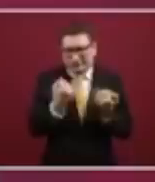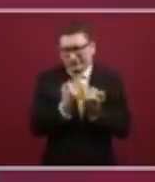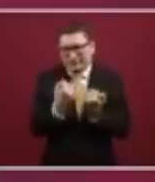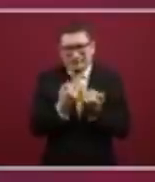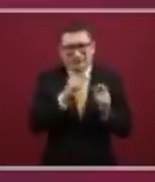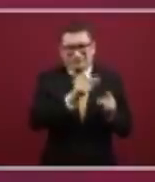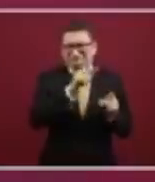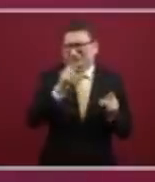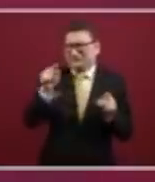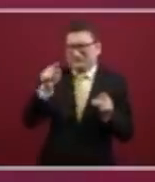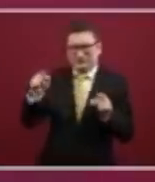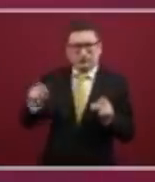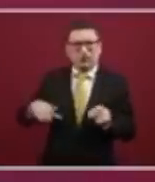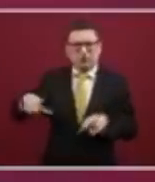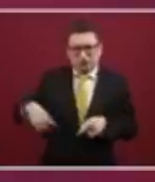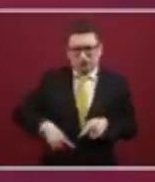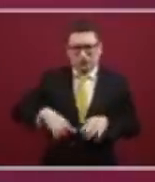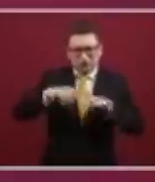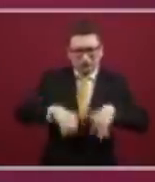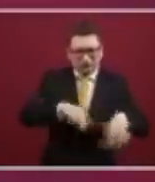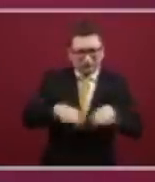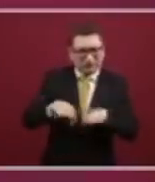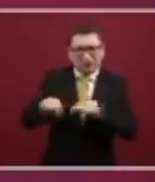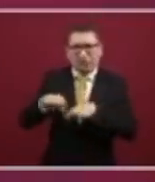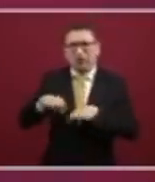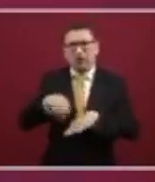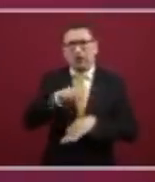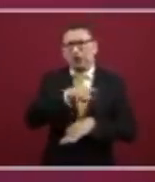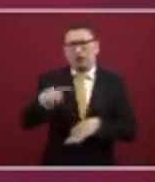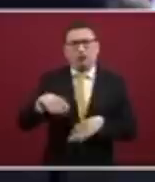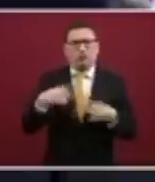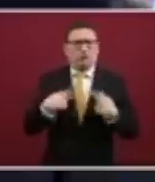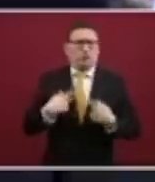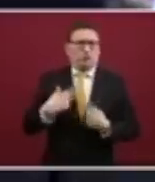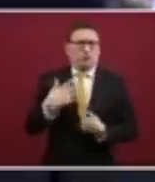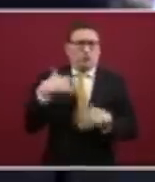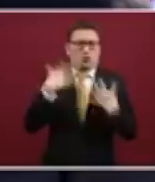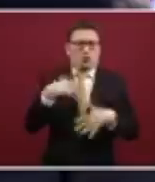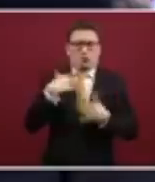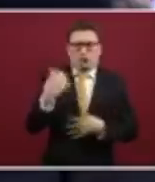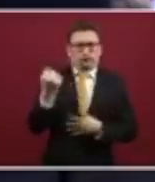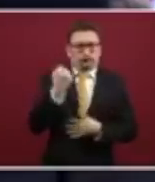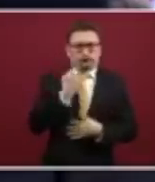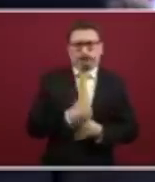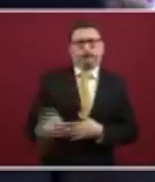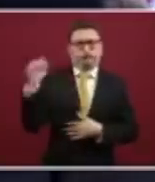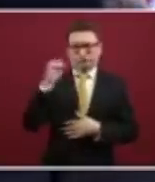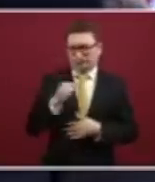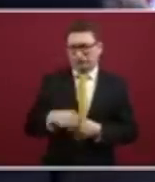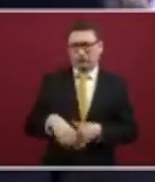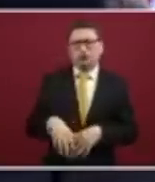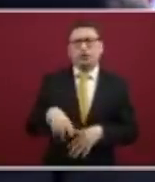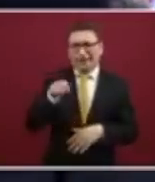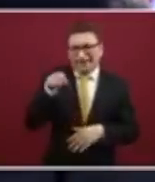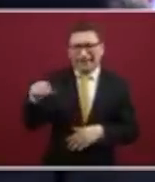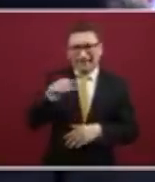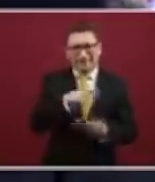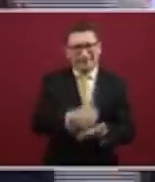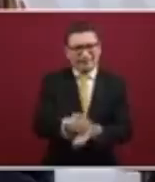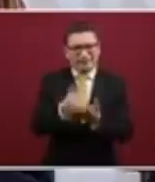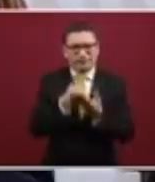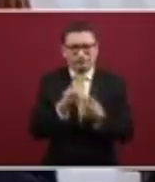públicos extraordinarios en el gobierno que están ayudando mucho.